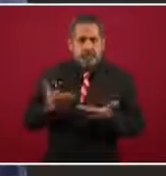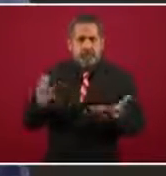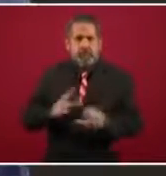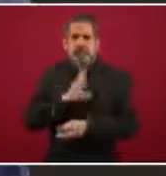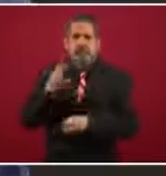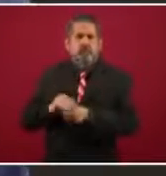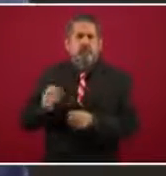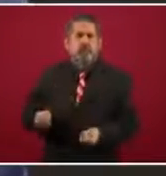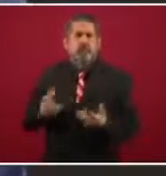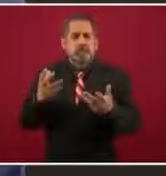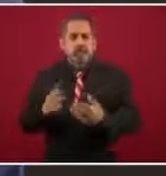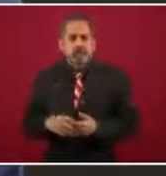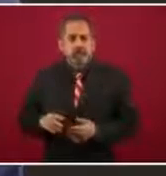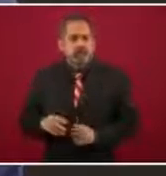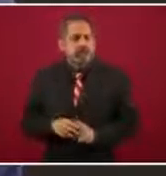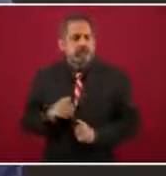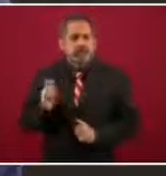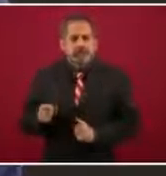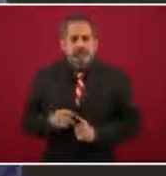total se hizo,